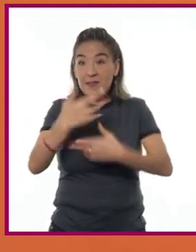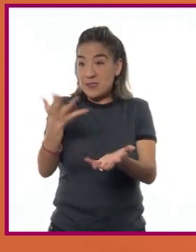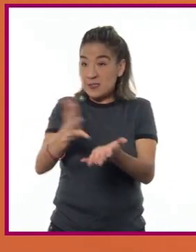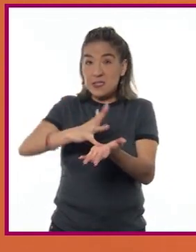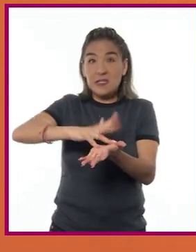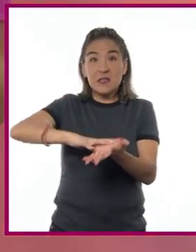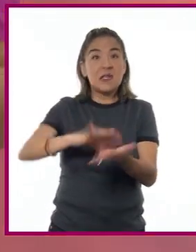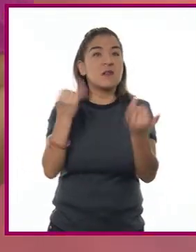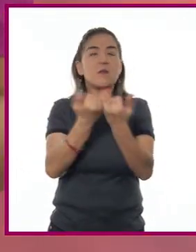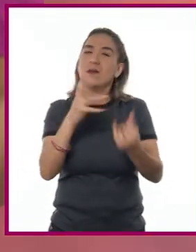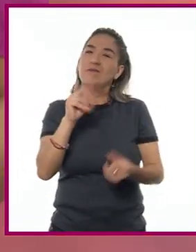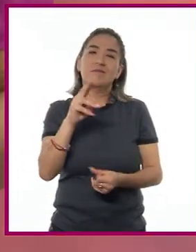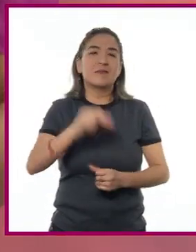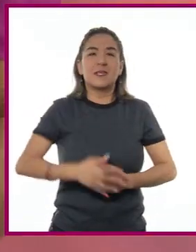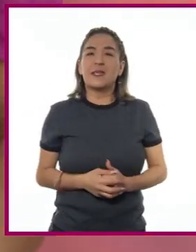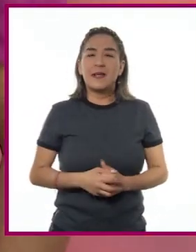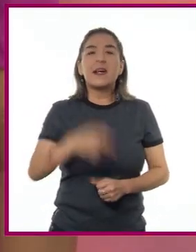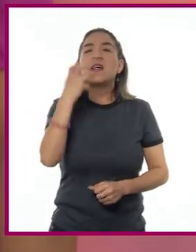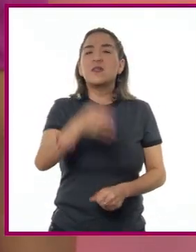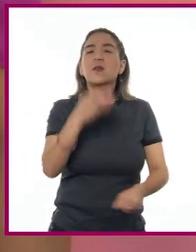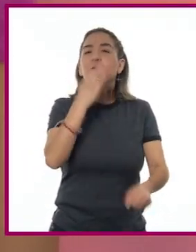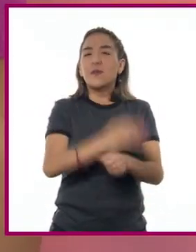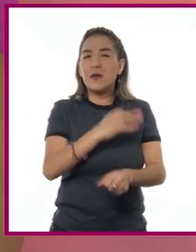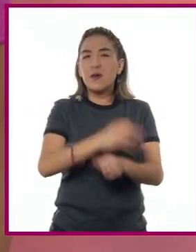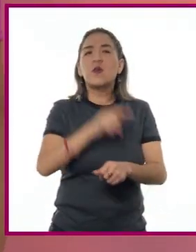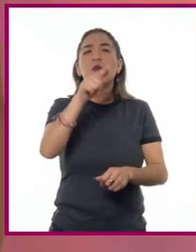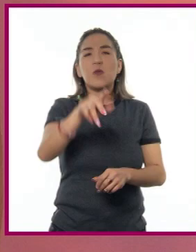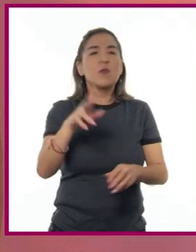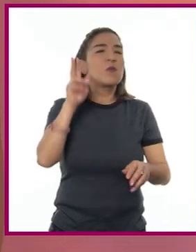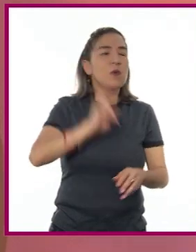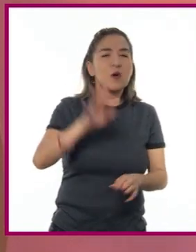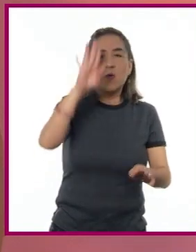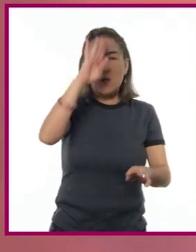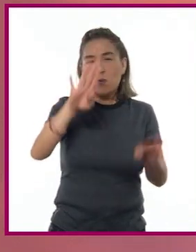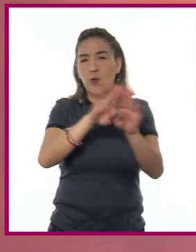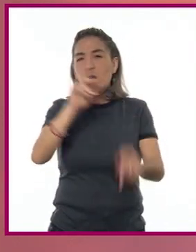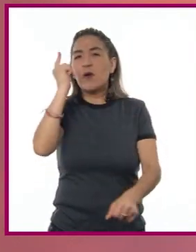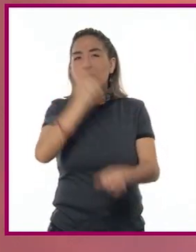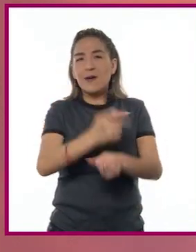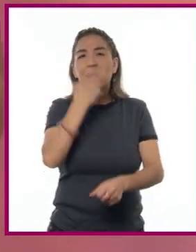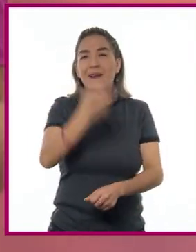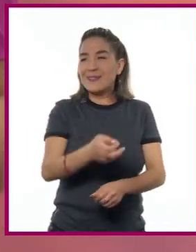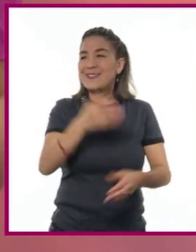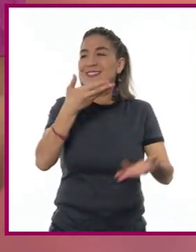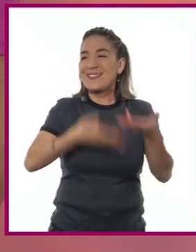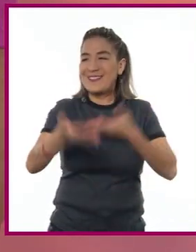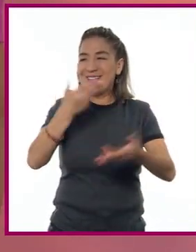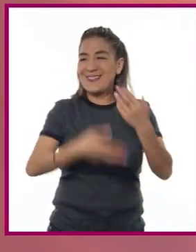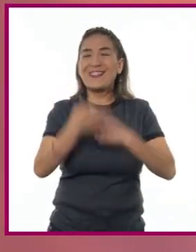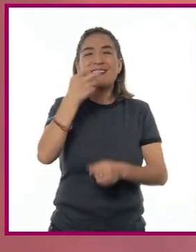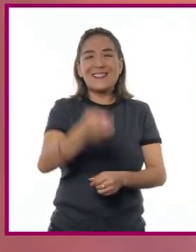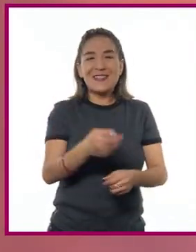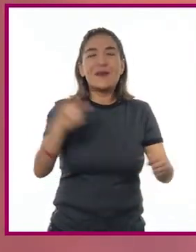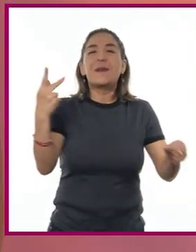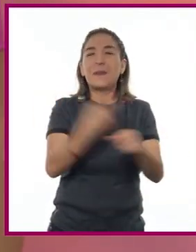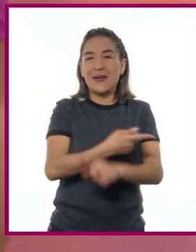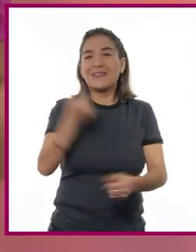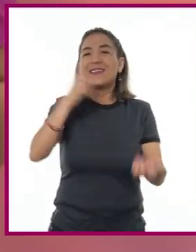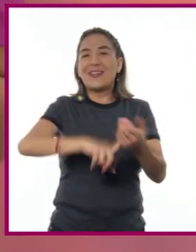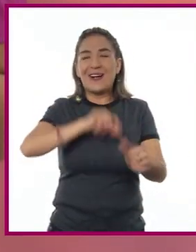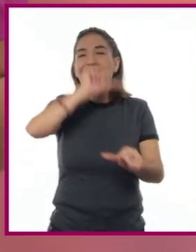pregunta? Porque así como las huellas dactilares ayudan a identificar a las personas, algo similar ocurre con los